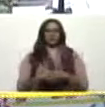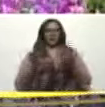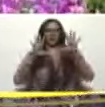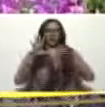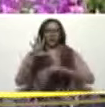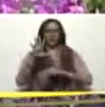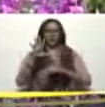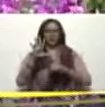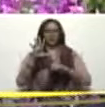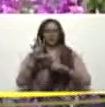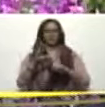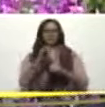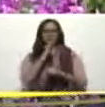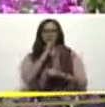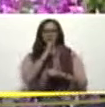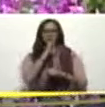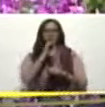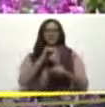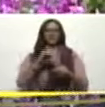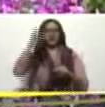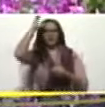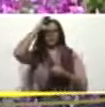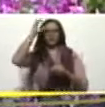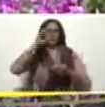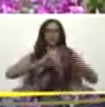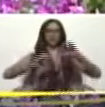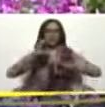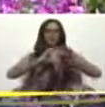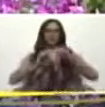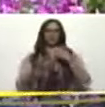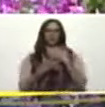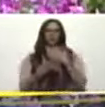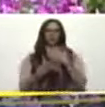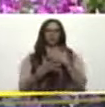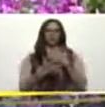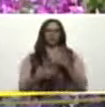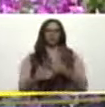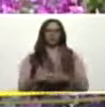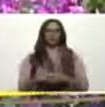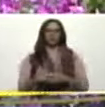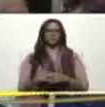15 en difusión del conocimiento científico y tecnológico,